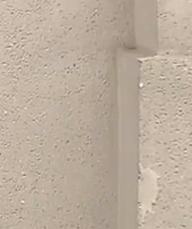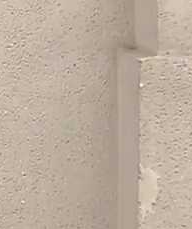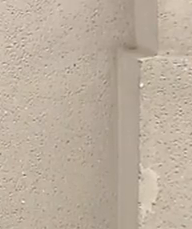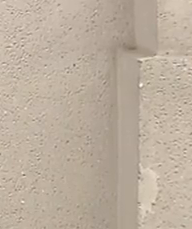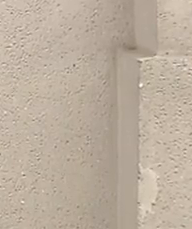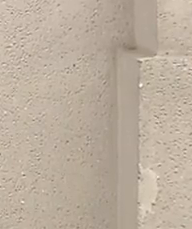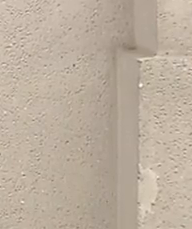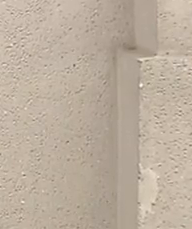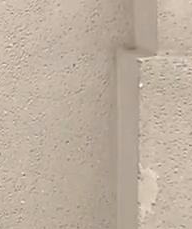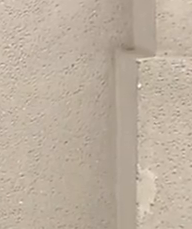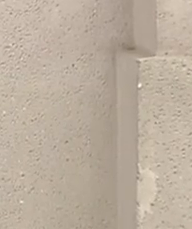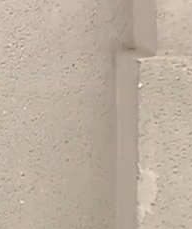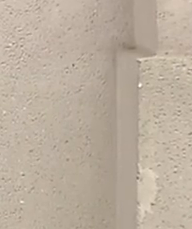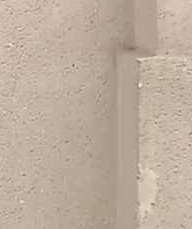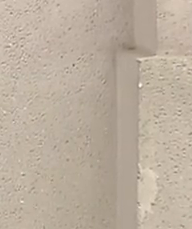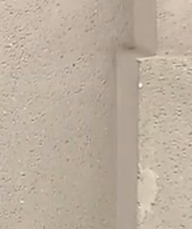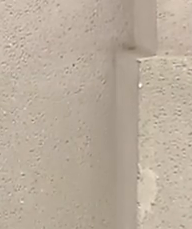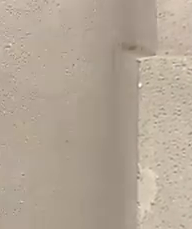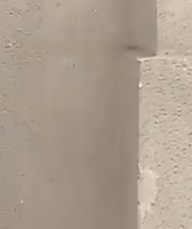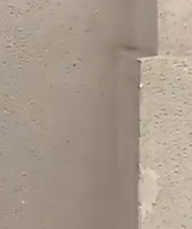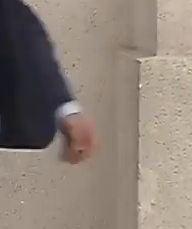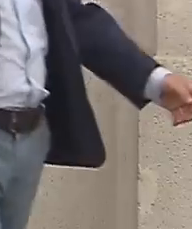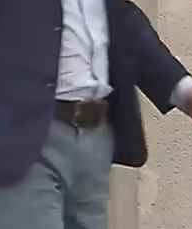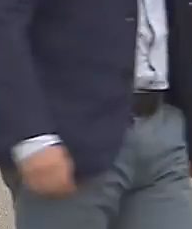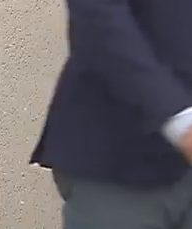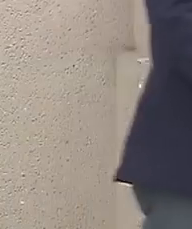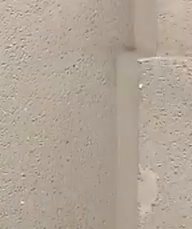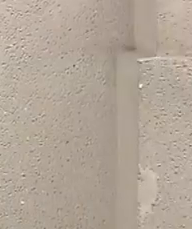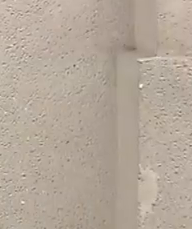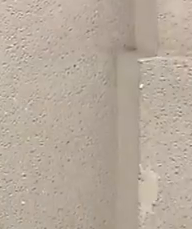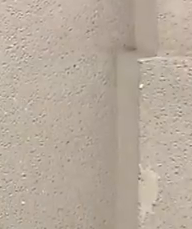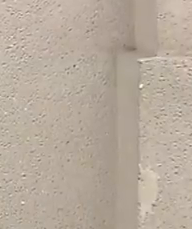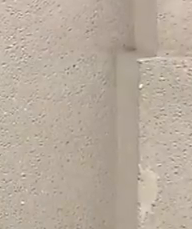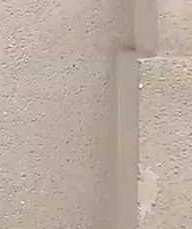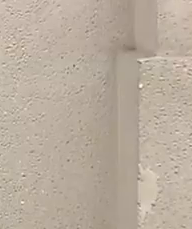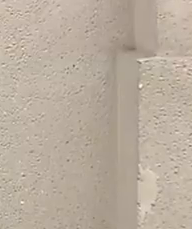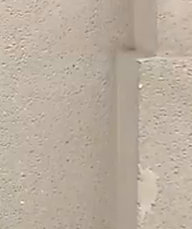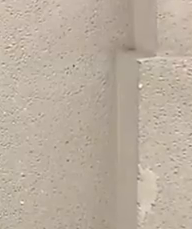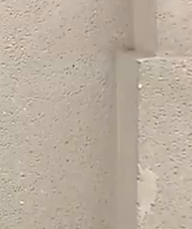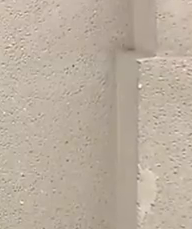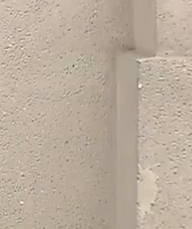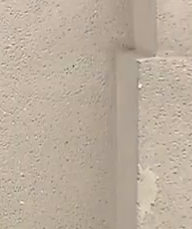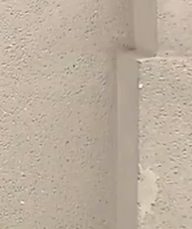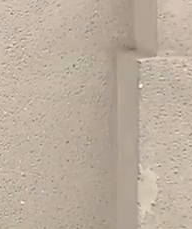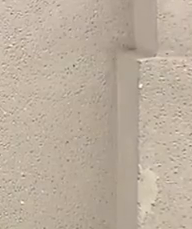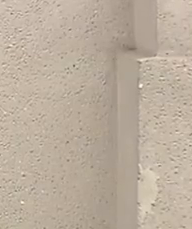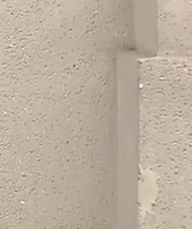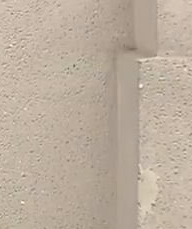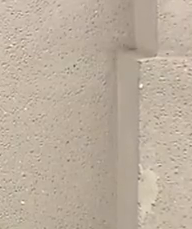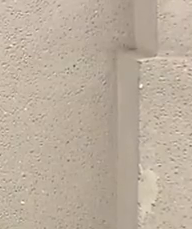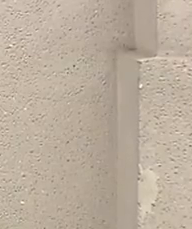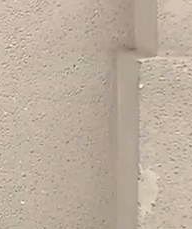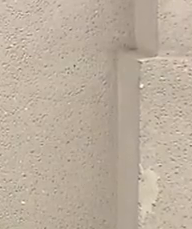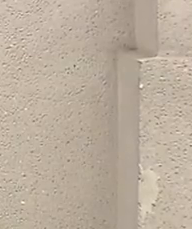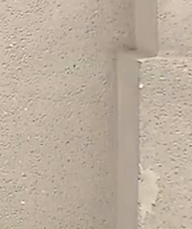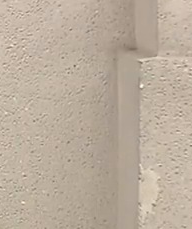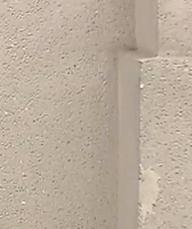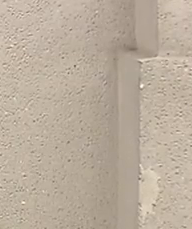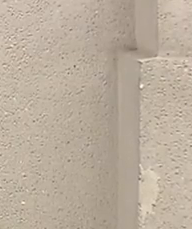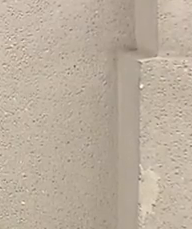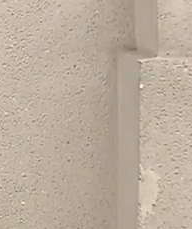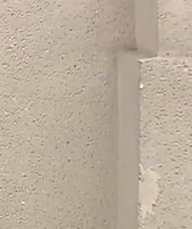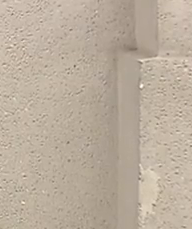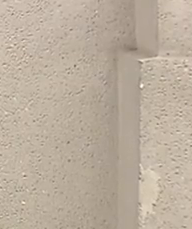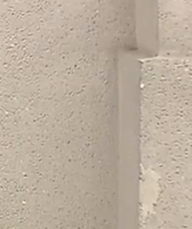decir, 19 personas son adultos mayores. Esto es muy importante para que las personas más jóvenes tomen conciencia respecto de las dificultades